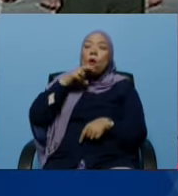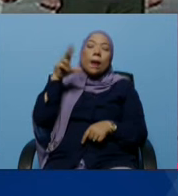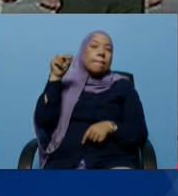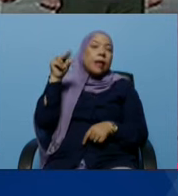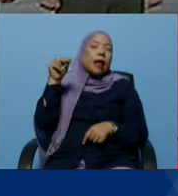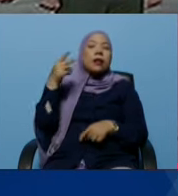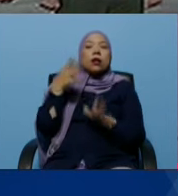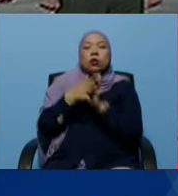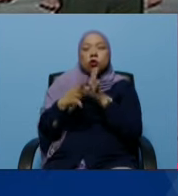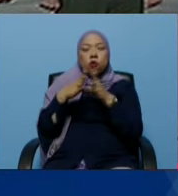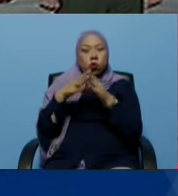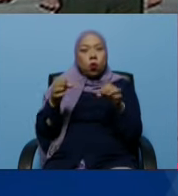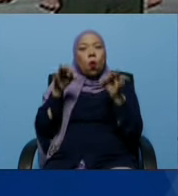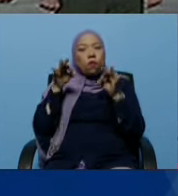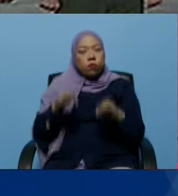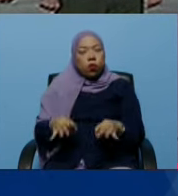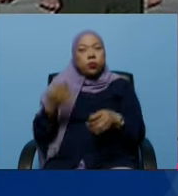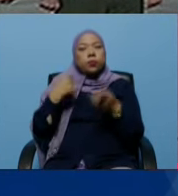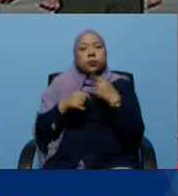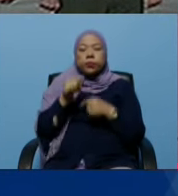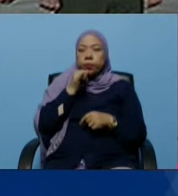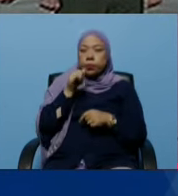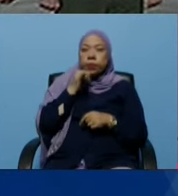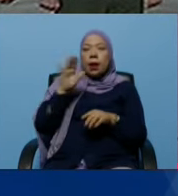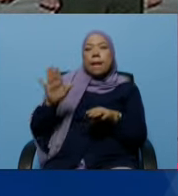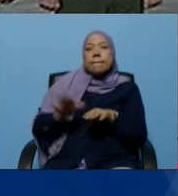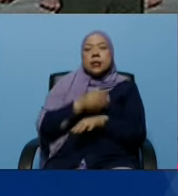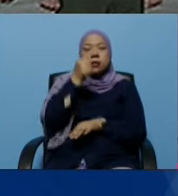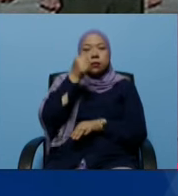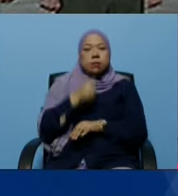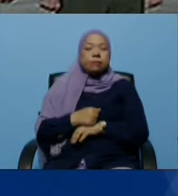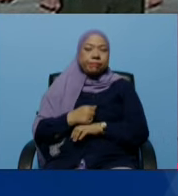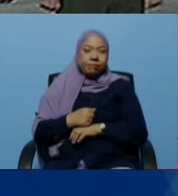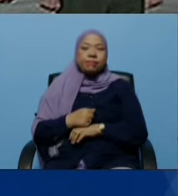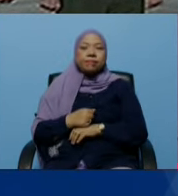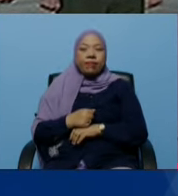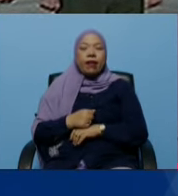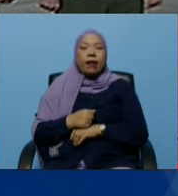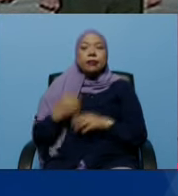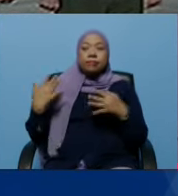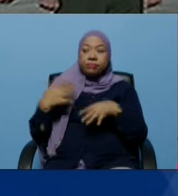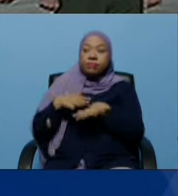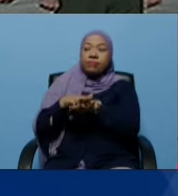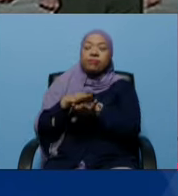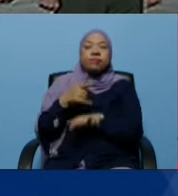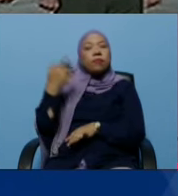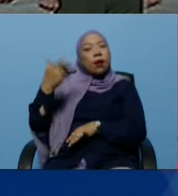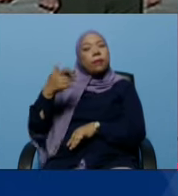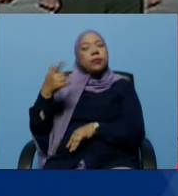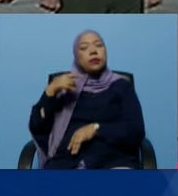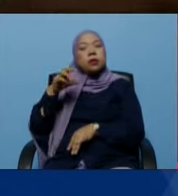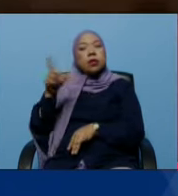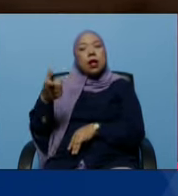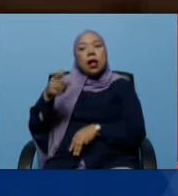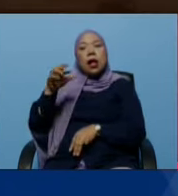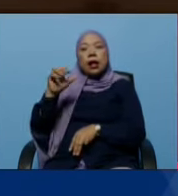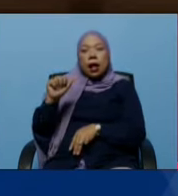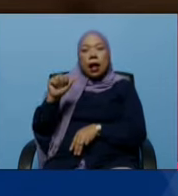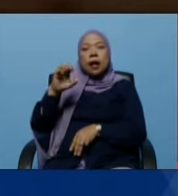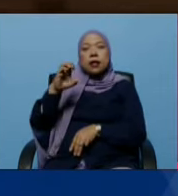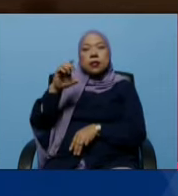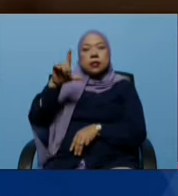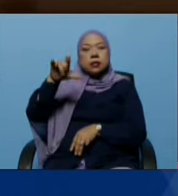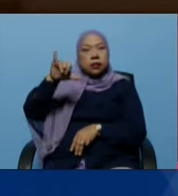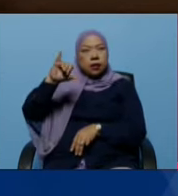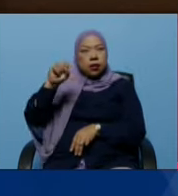aleación fuerte que se hace. Y este es un material principal para estas aleaciones. Realmente la casiterita, que es,